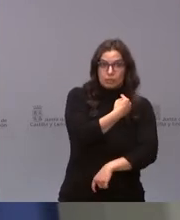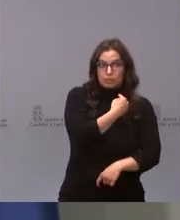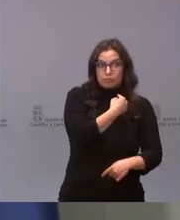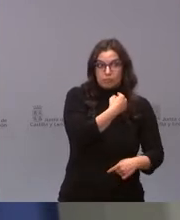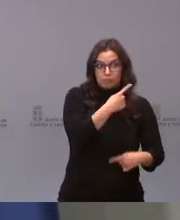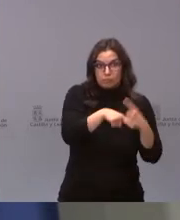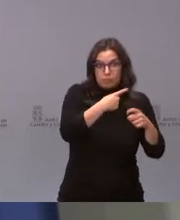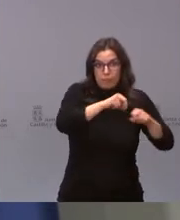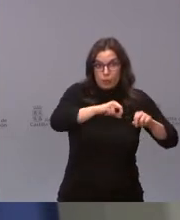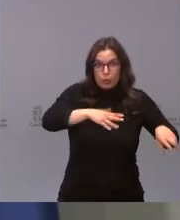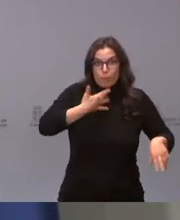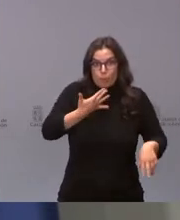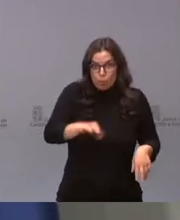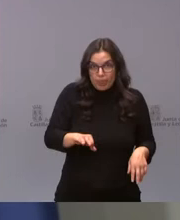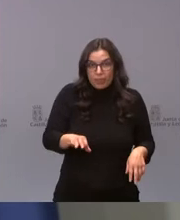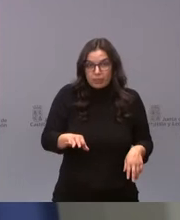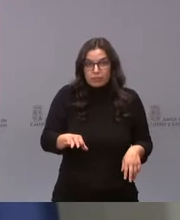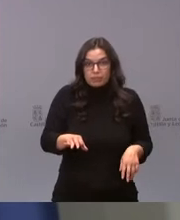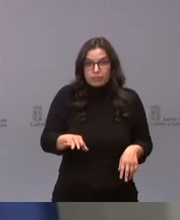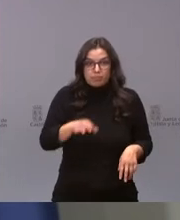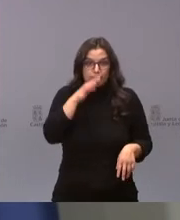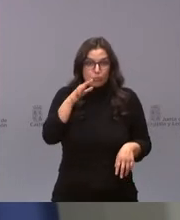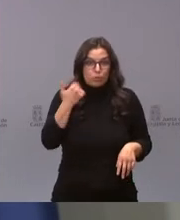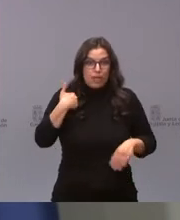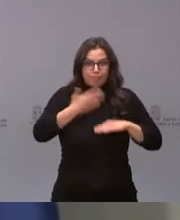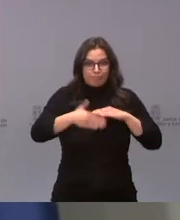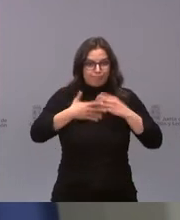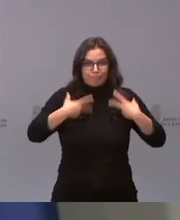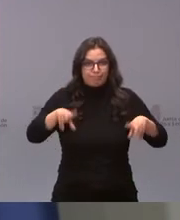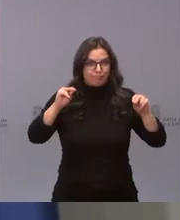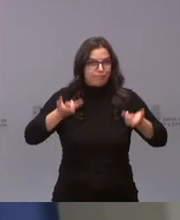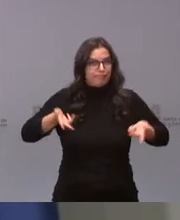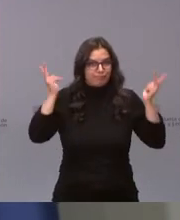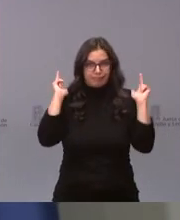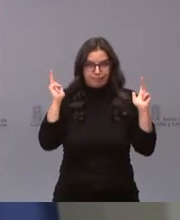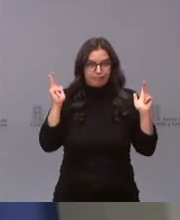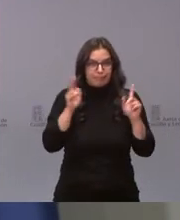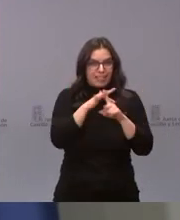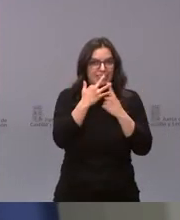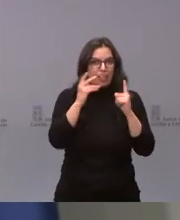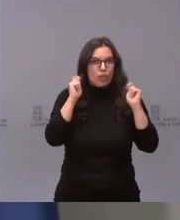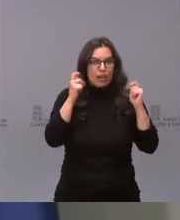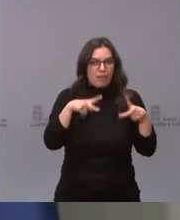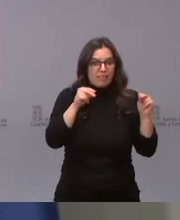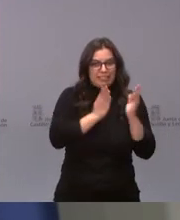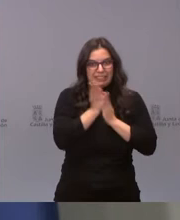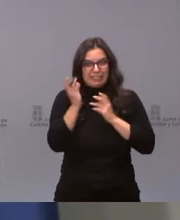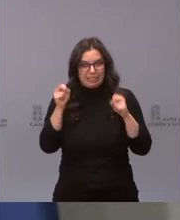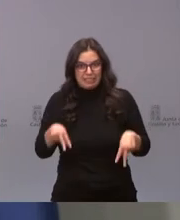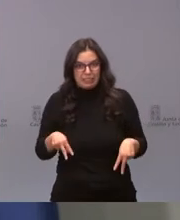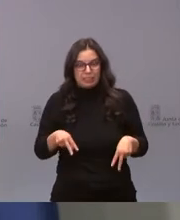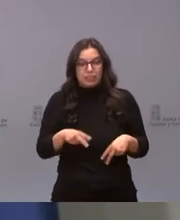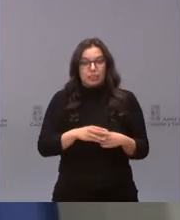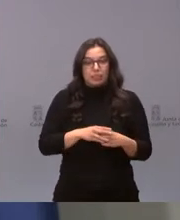derivar de este levantamiento de las restricciones, de este levantamiento del estado de alarma sin plan alternativo,